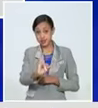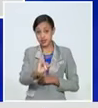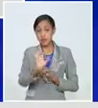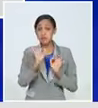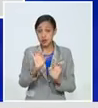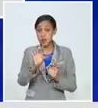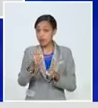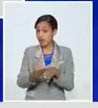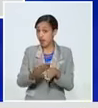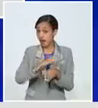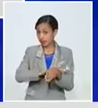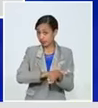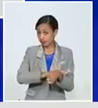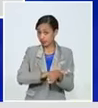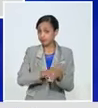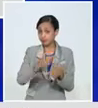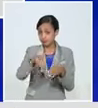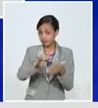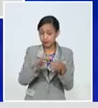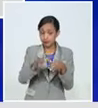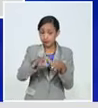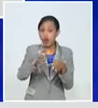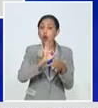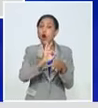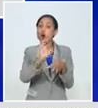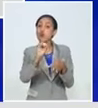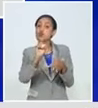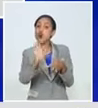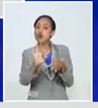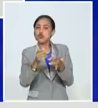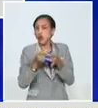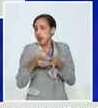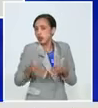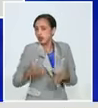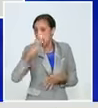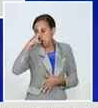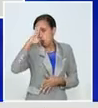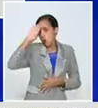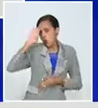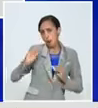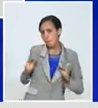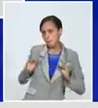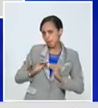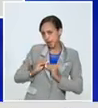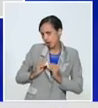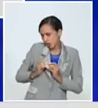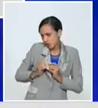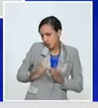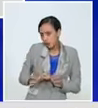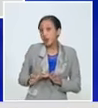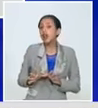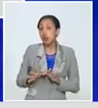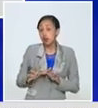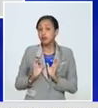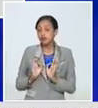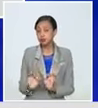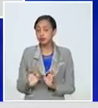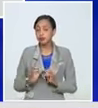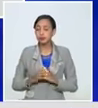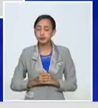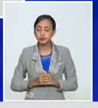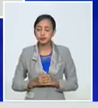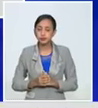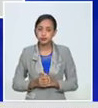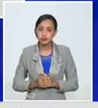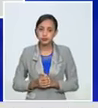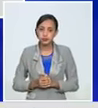anteriormente, 808 son autóctonos, propios de la transmisión en Cuba. Y es